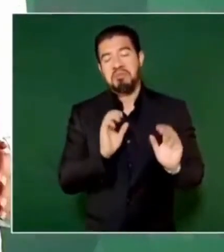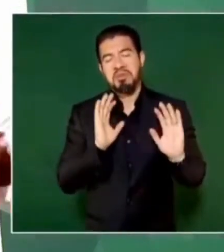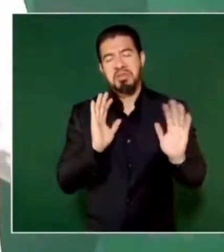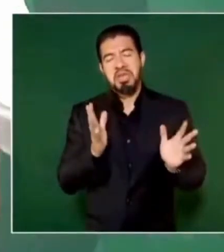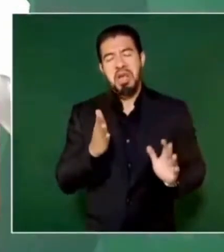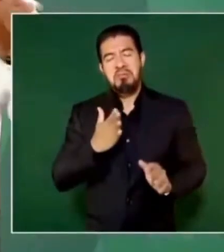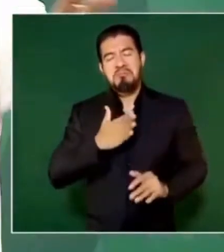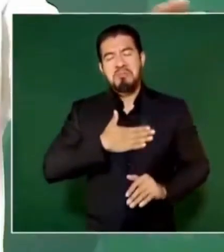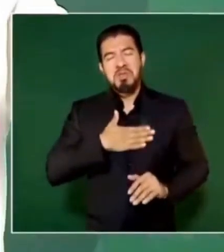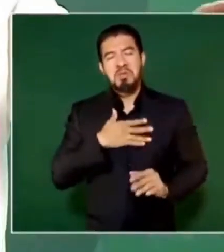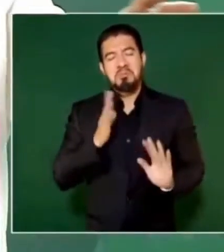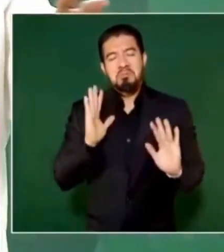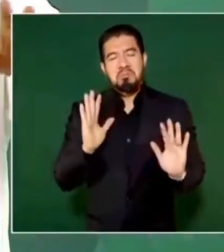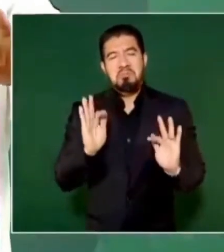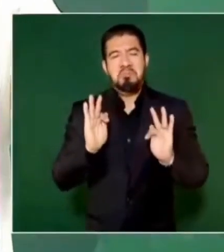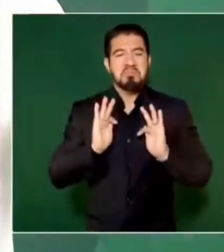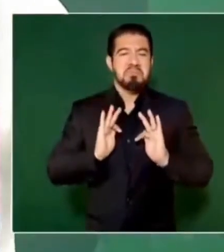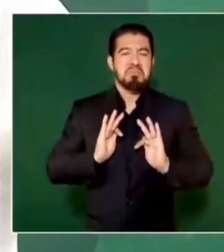y